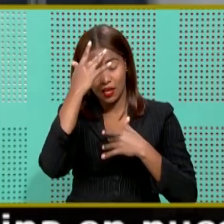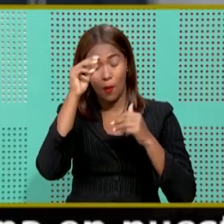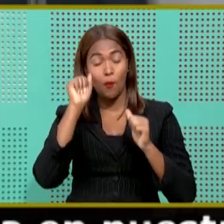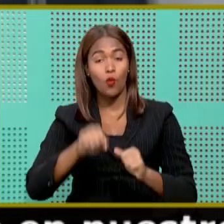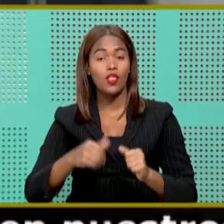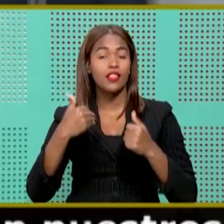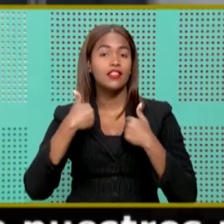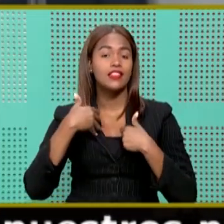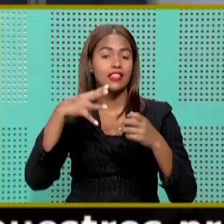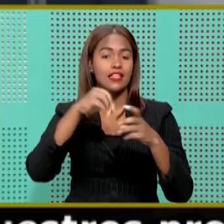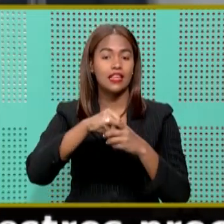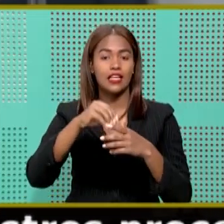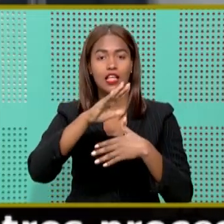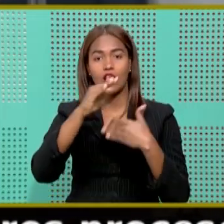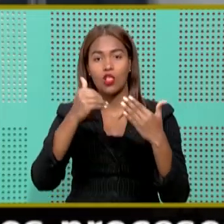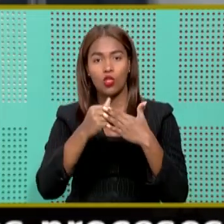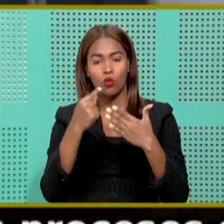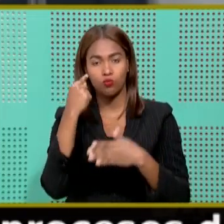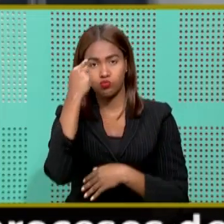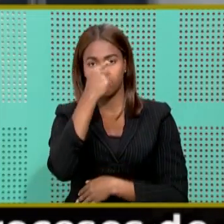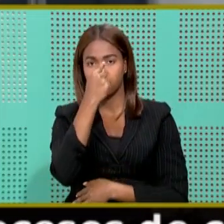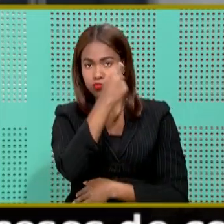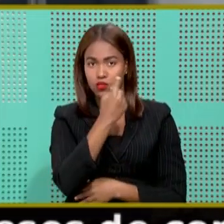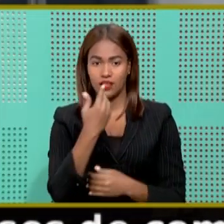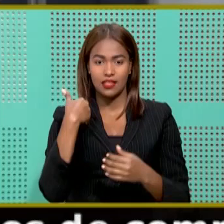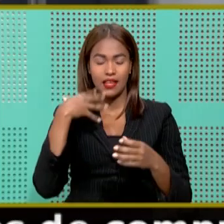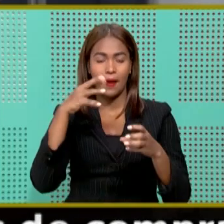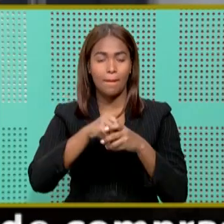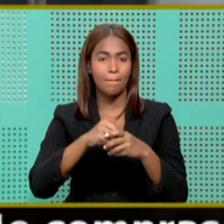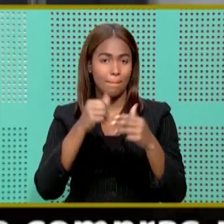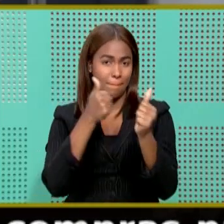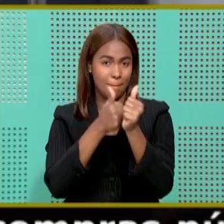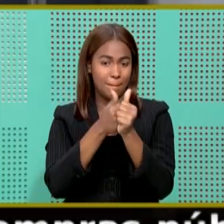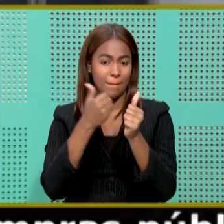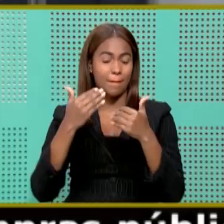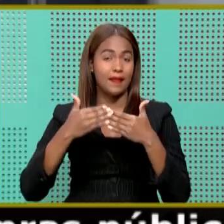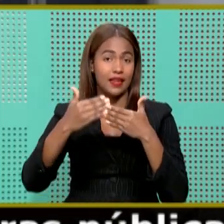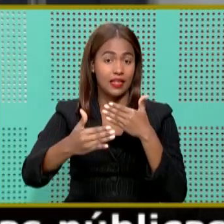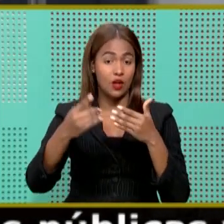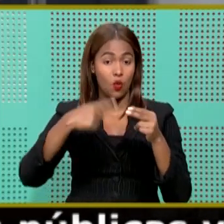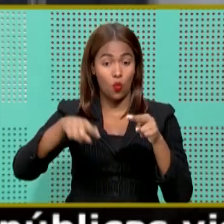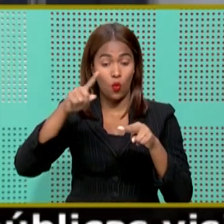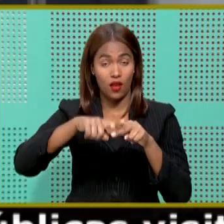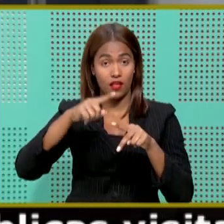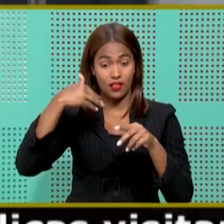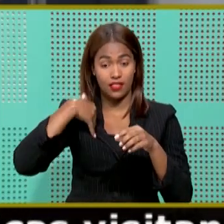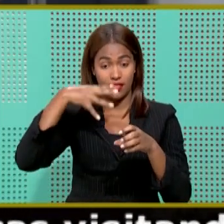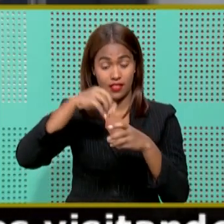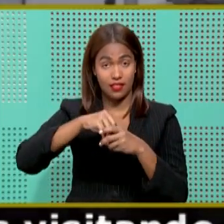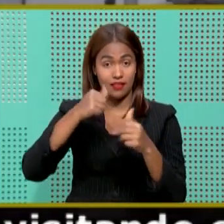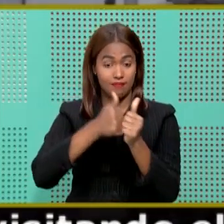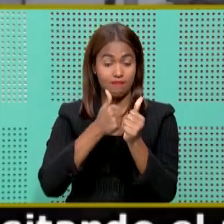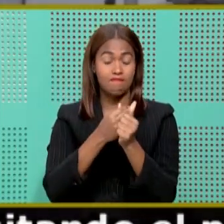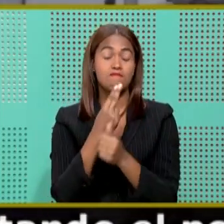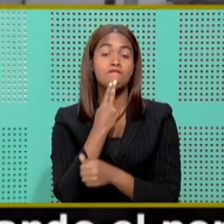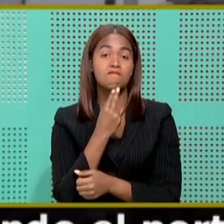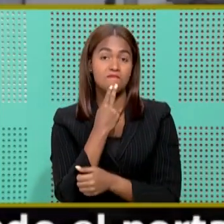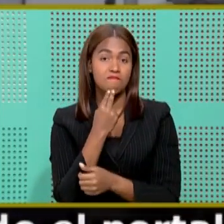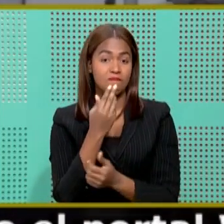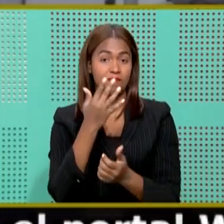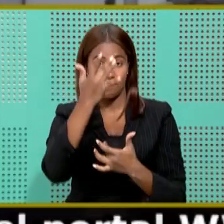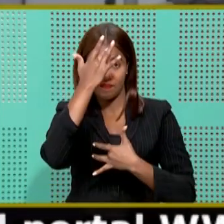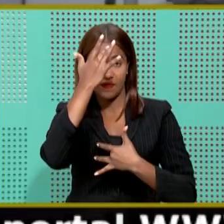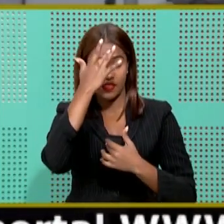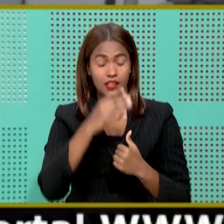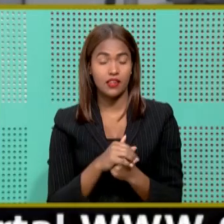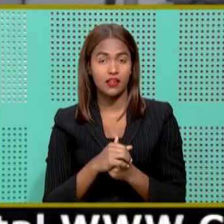afectado todo el ojo, con más frecuencia la retina. Cuando lo hace, se produce la retinopatía diabética. La definición